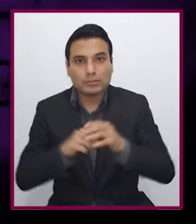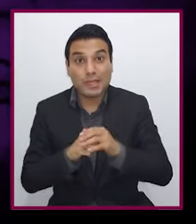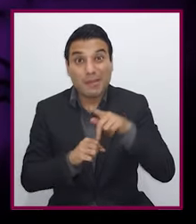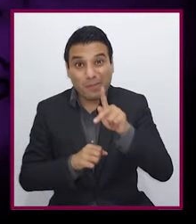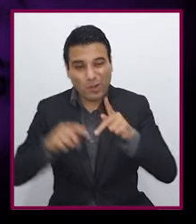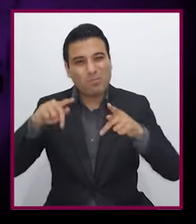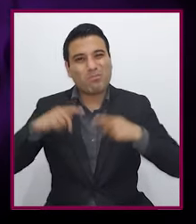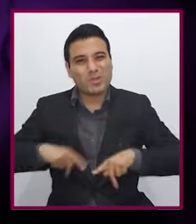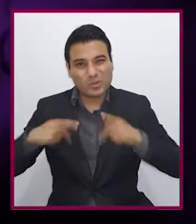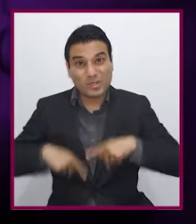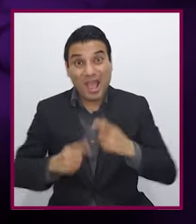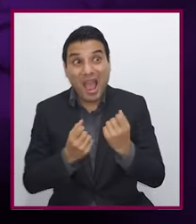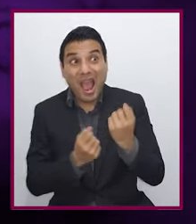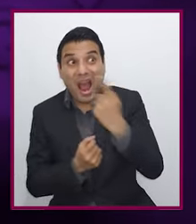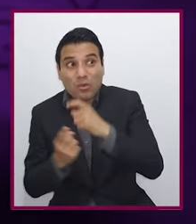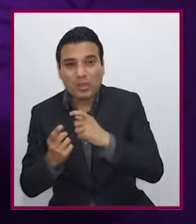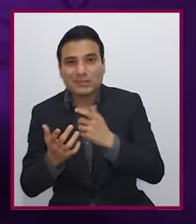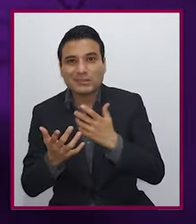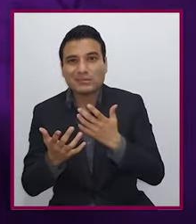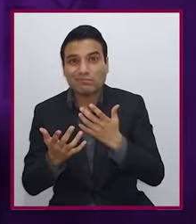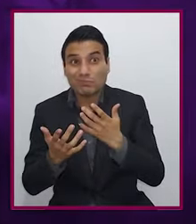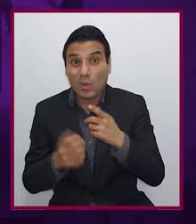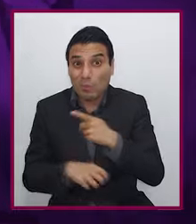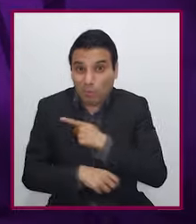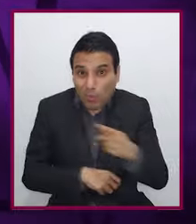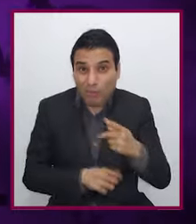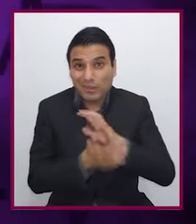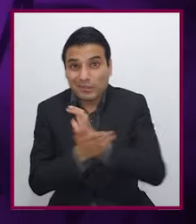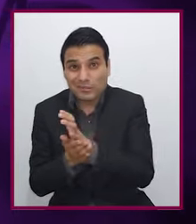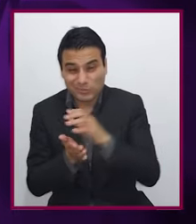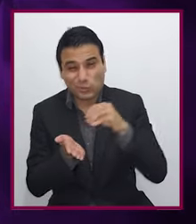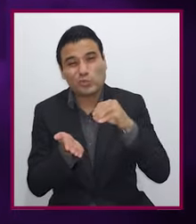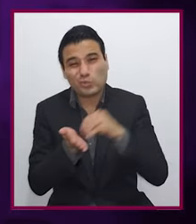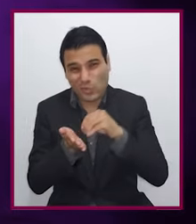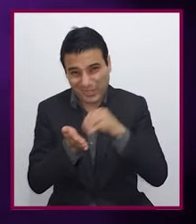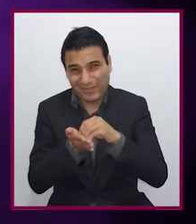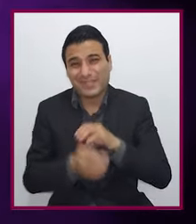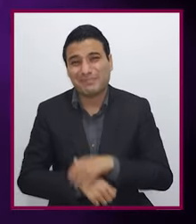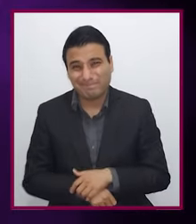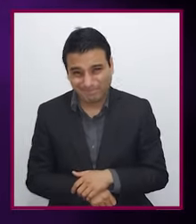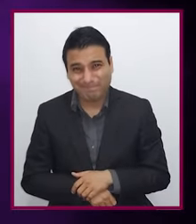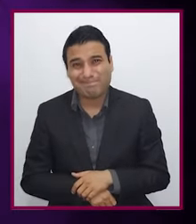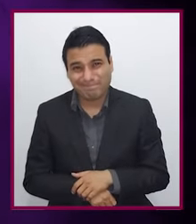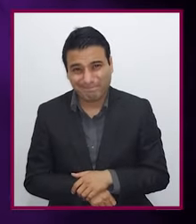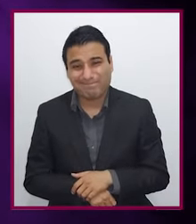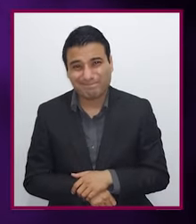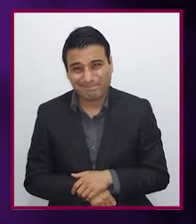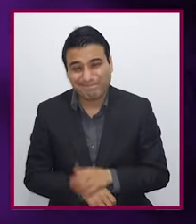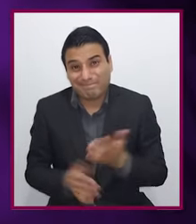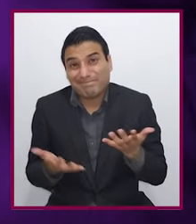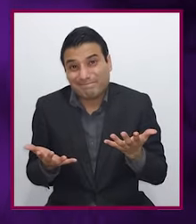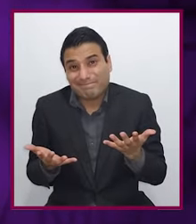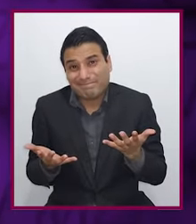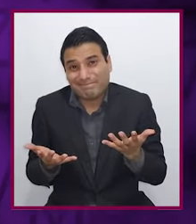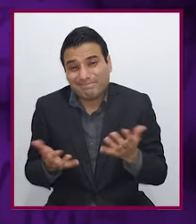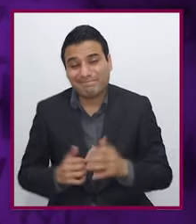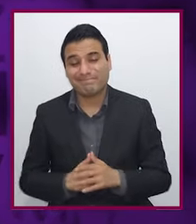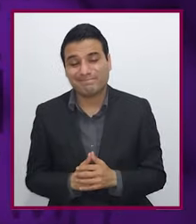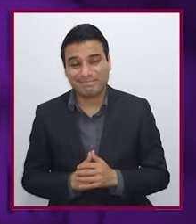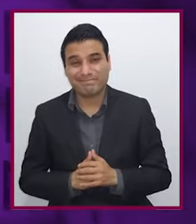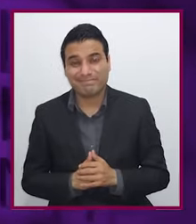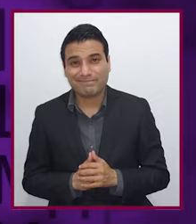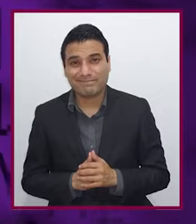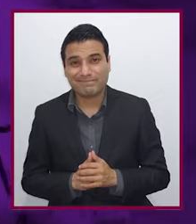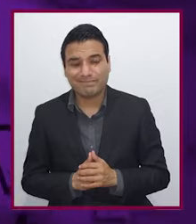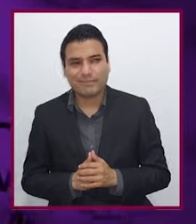digital, la realidad social y económica sigue siendo tan parecida a la era anterior. Me refiero a la pobreza y la